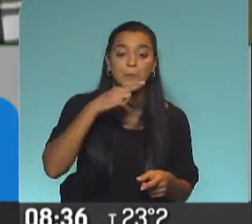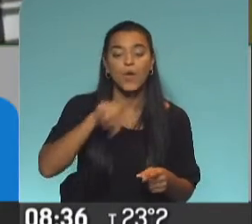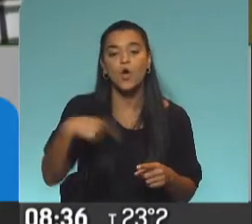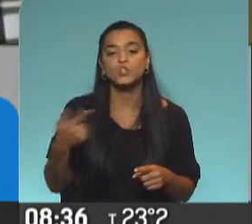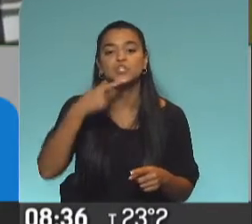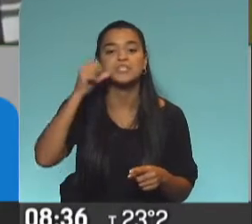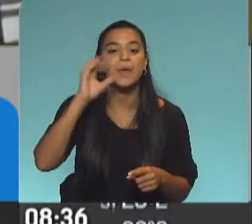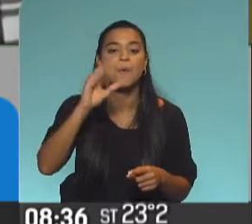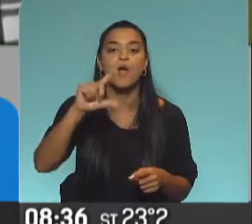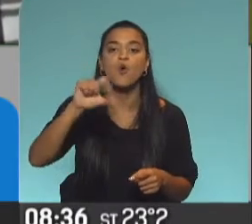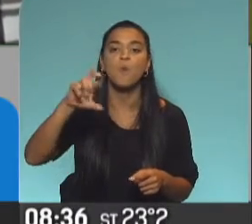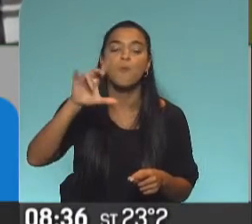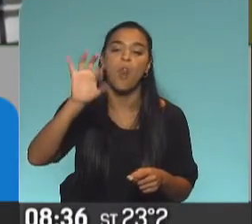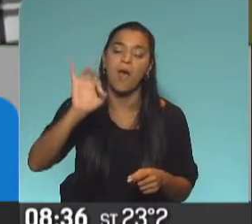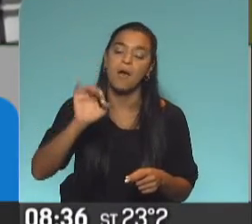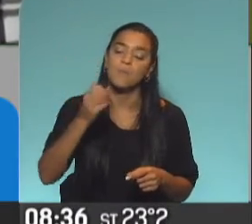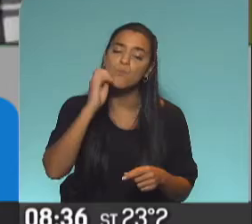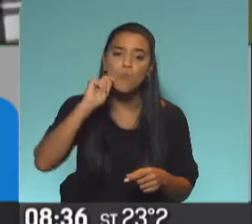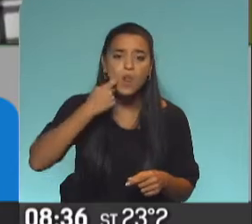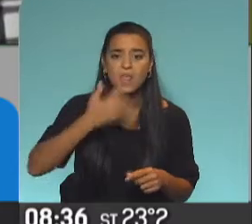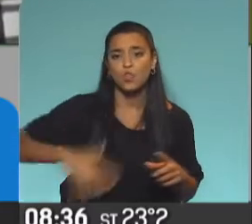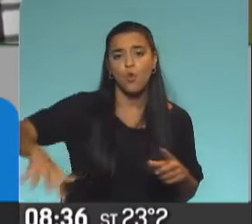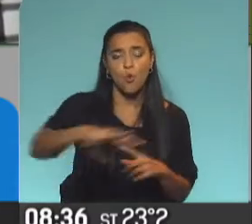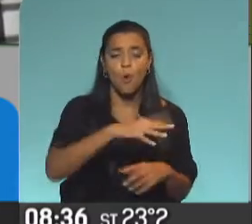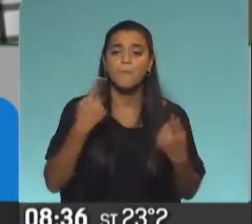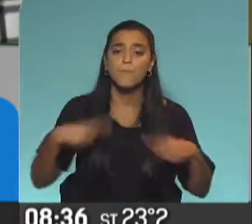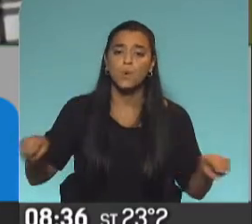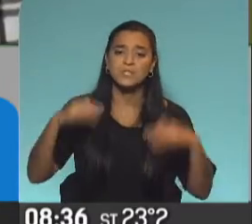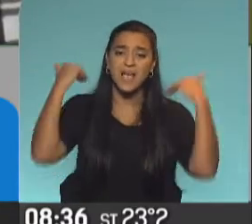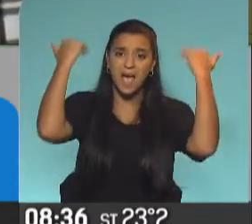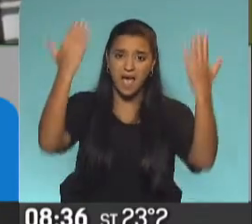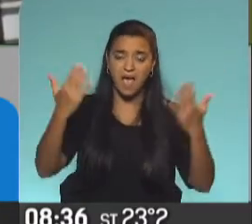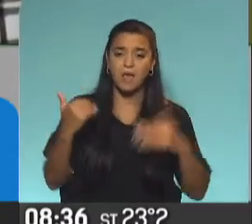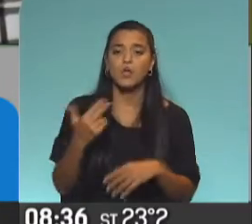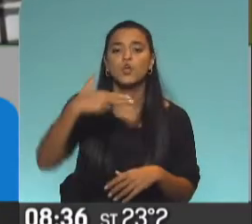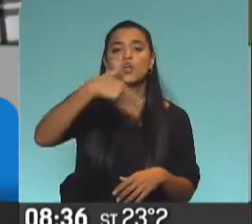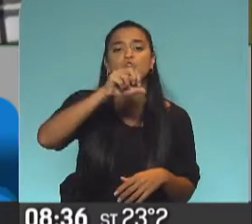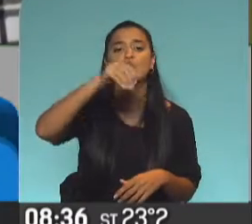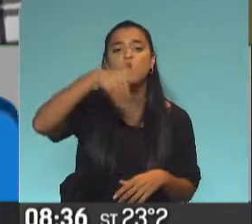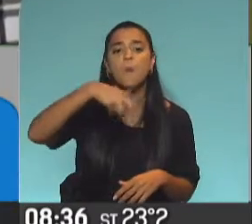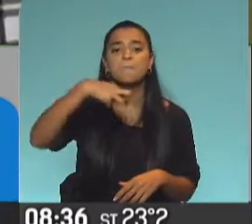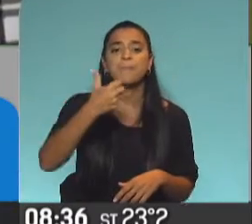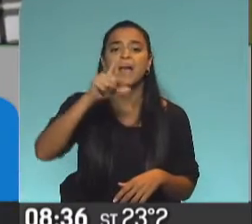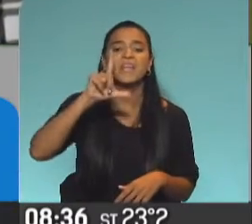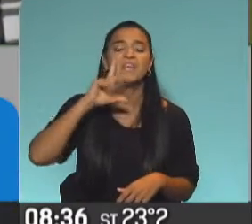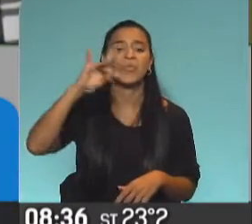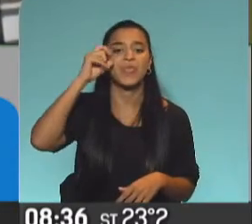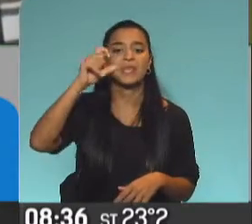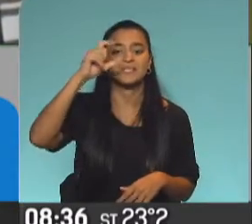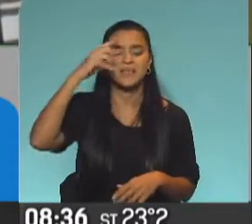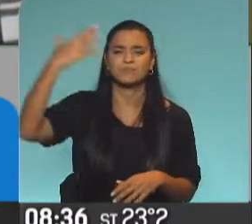cielo abierto, en ese tan lindo lugar. Y hablamos de música y de cielo abierto, Non Palidece, la banda de reggae creada ya